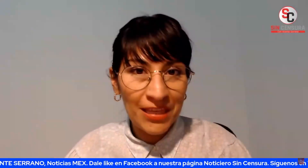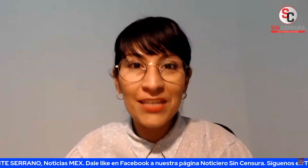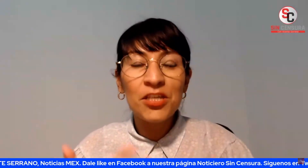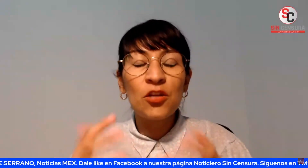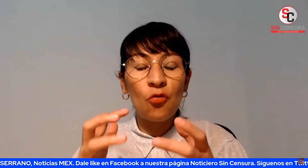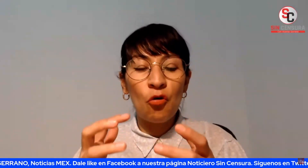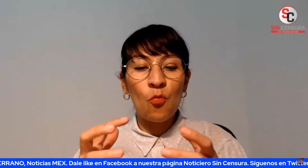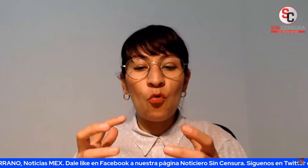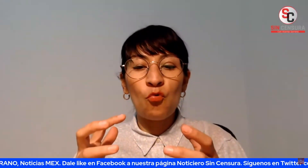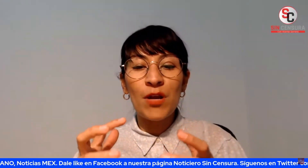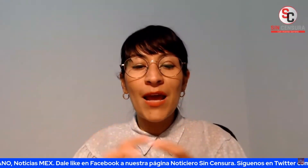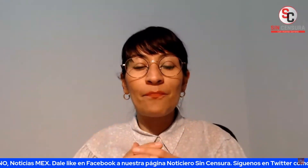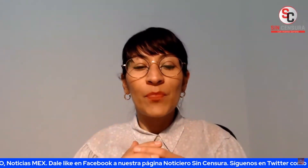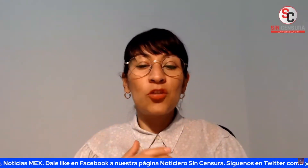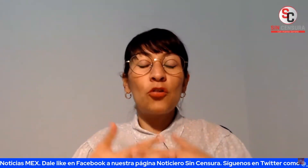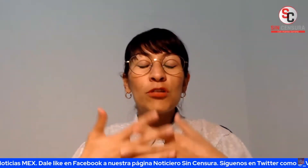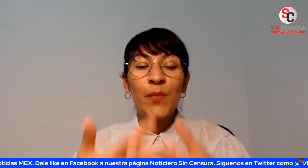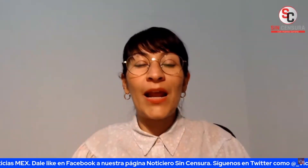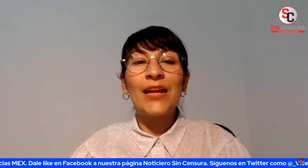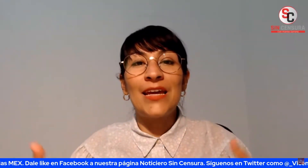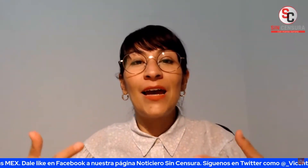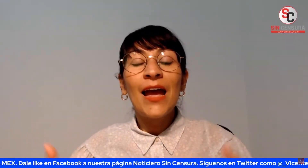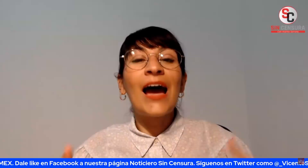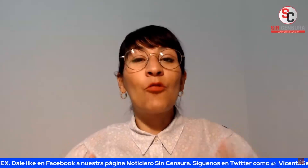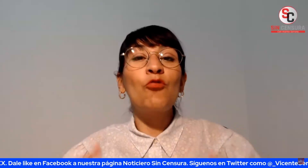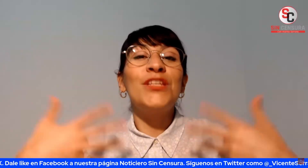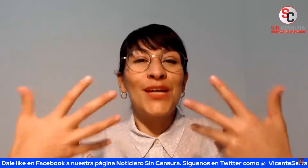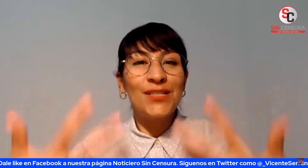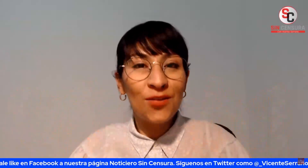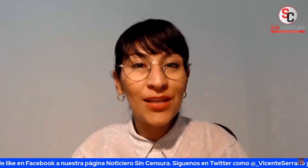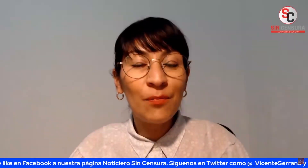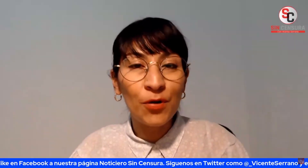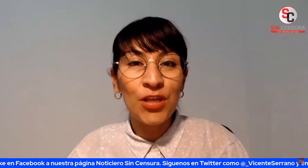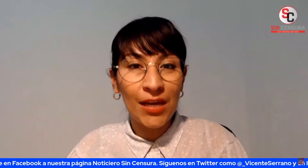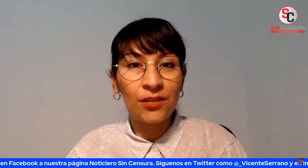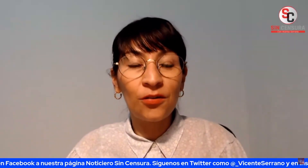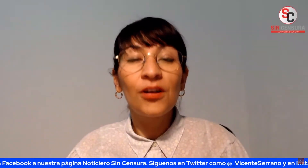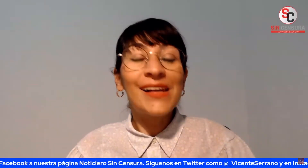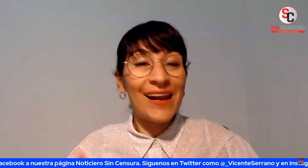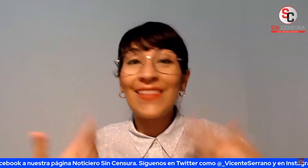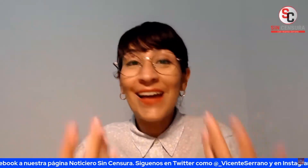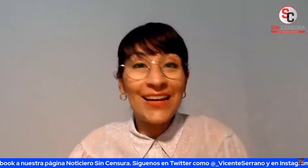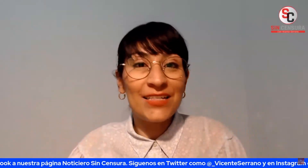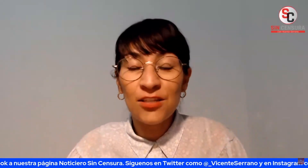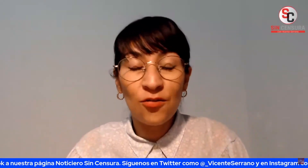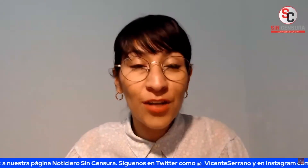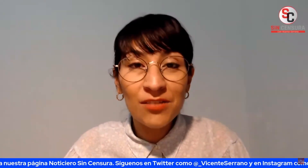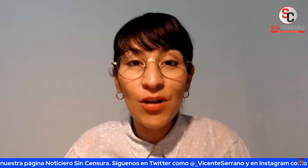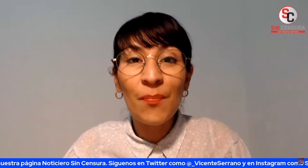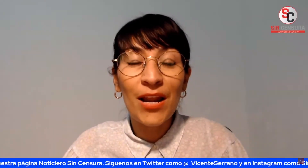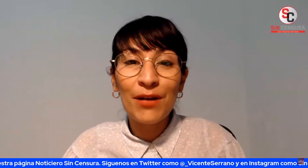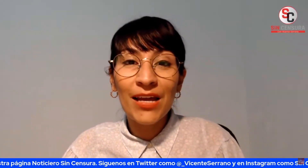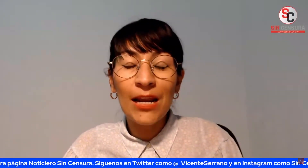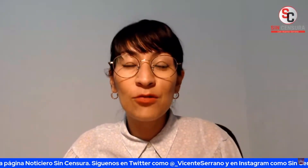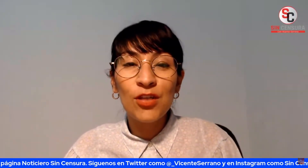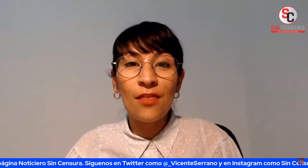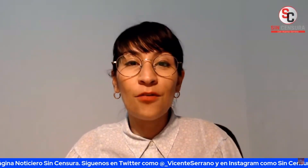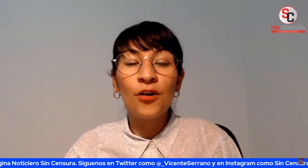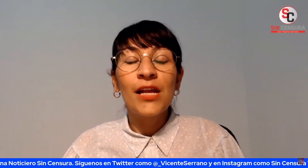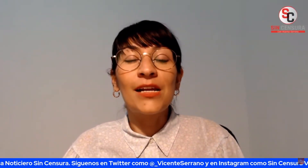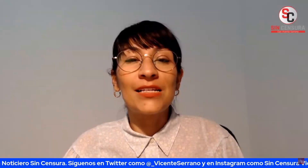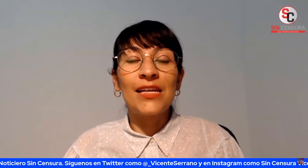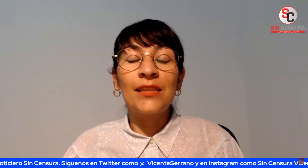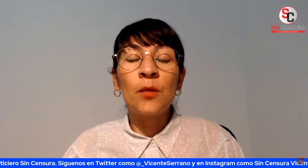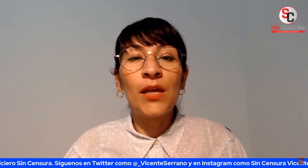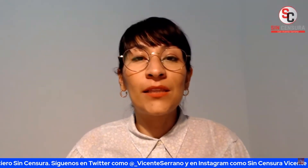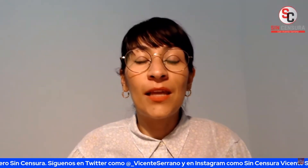una despedida, sino como una, yo lo esperaría, agudización del proyecto, radicalización, que es una palabra que él ha